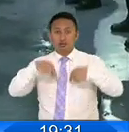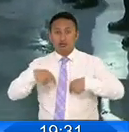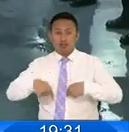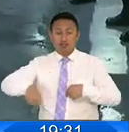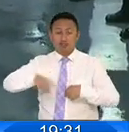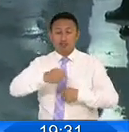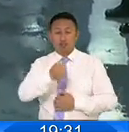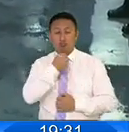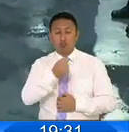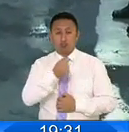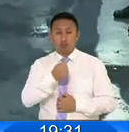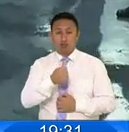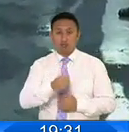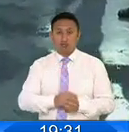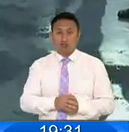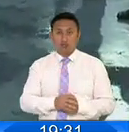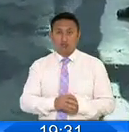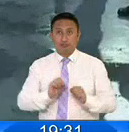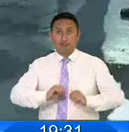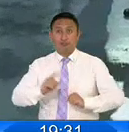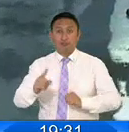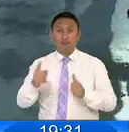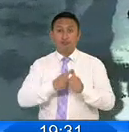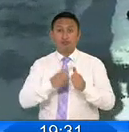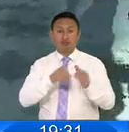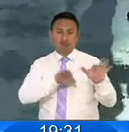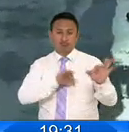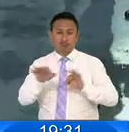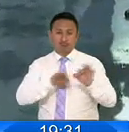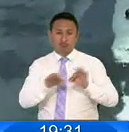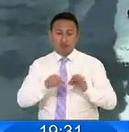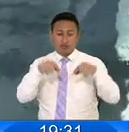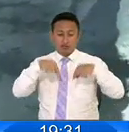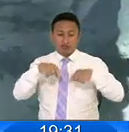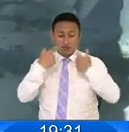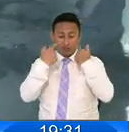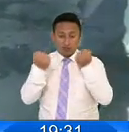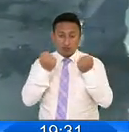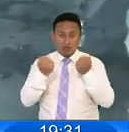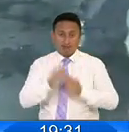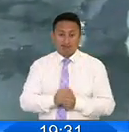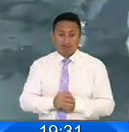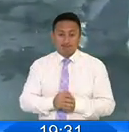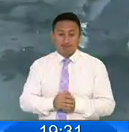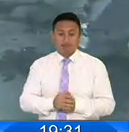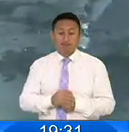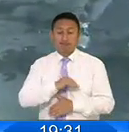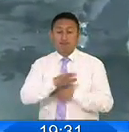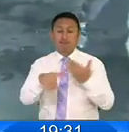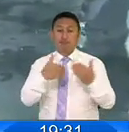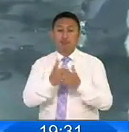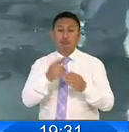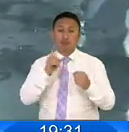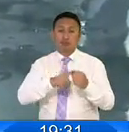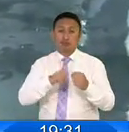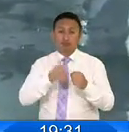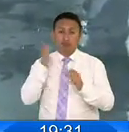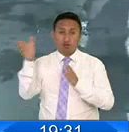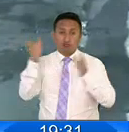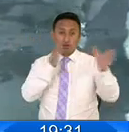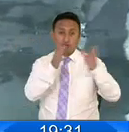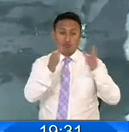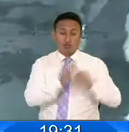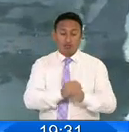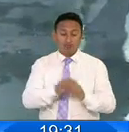rueda de prensa donde se darán primeras disposiciones para este operativo que saldrá en todo el Distrito Metropolitano de Quito.